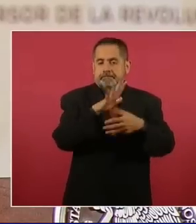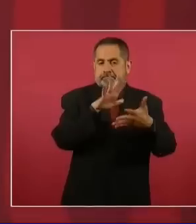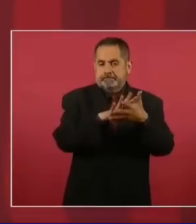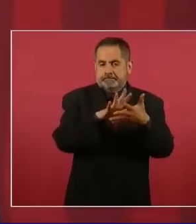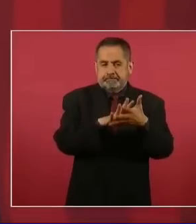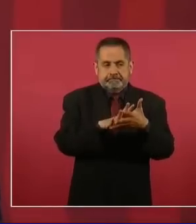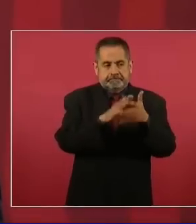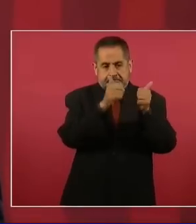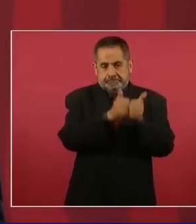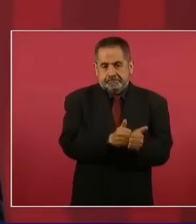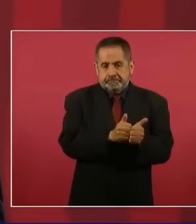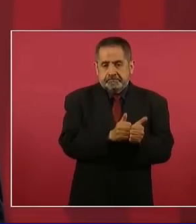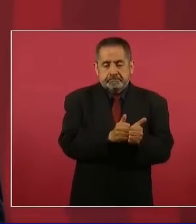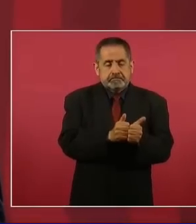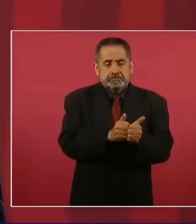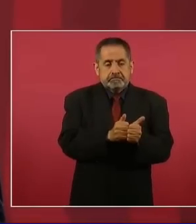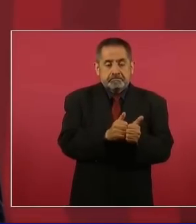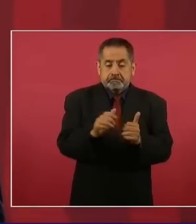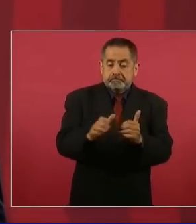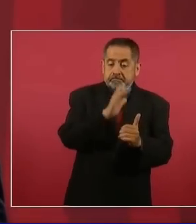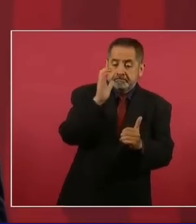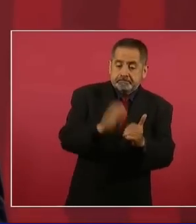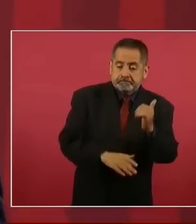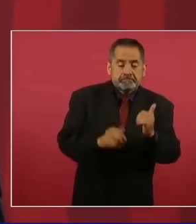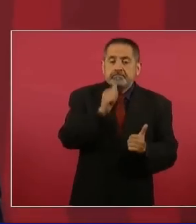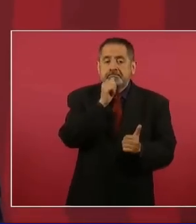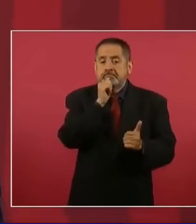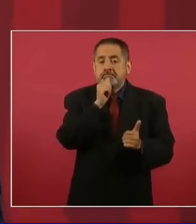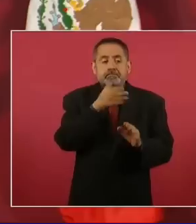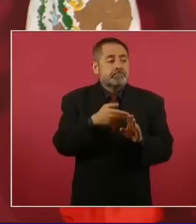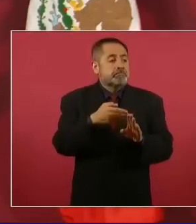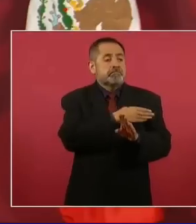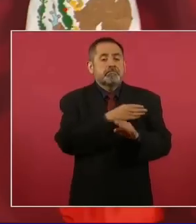y obtuvo un amparo.